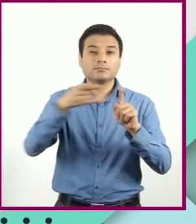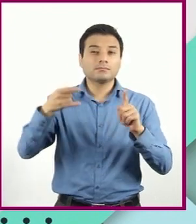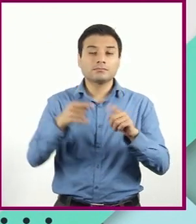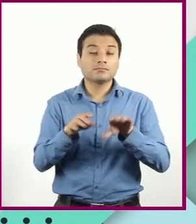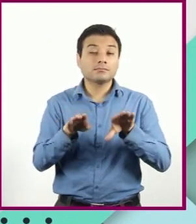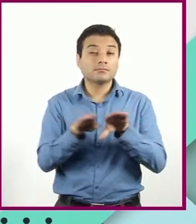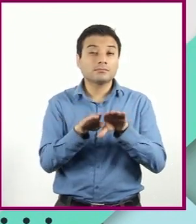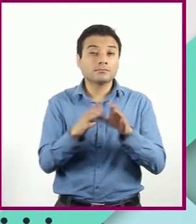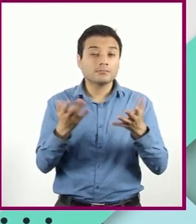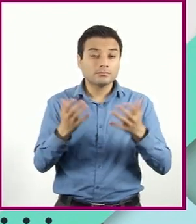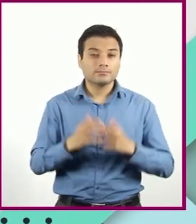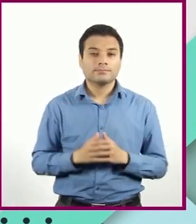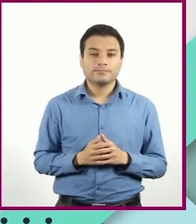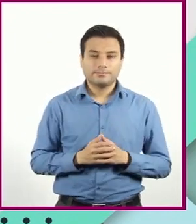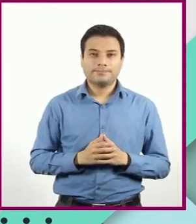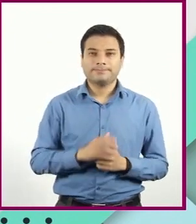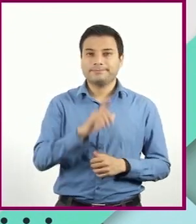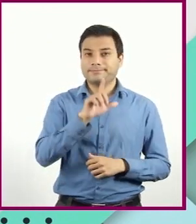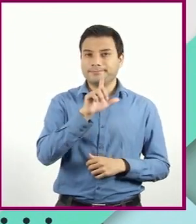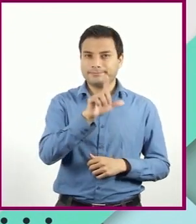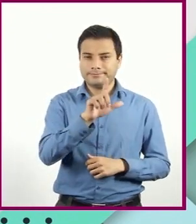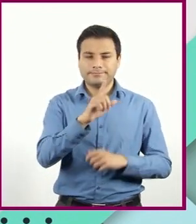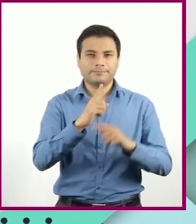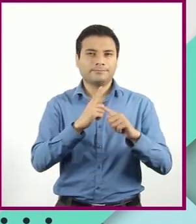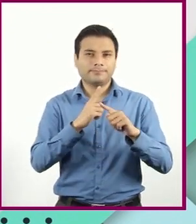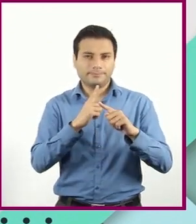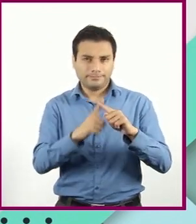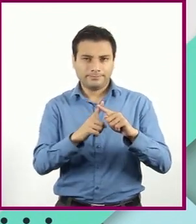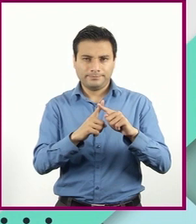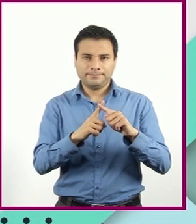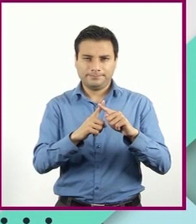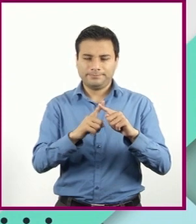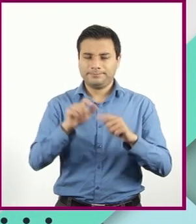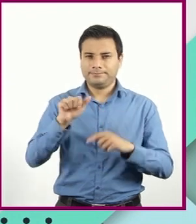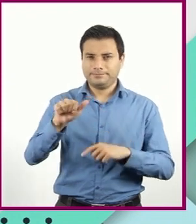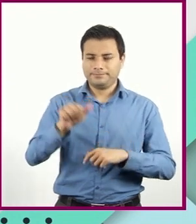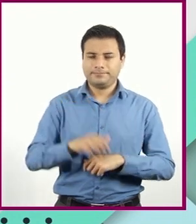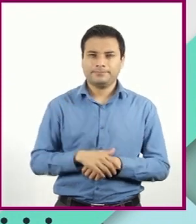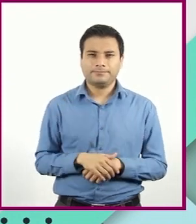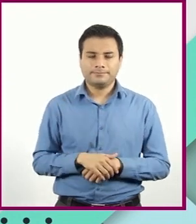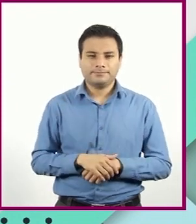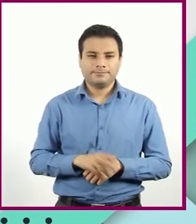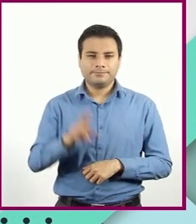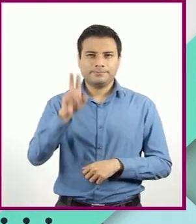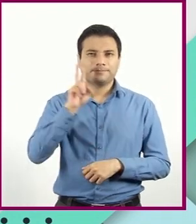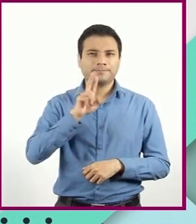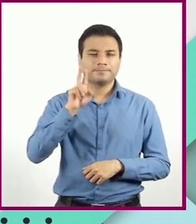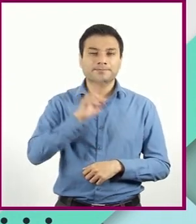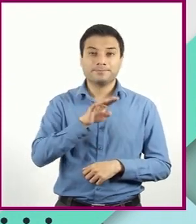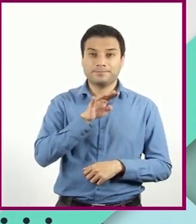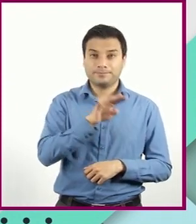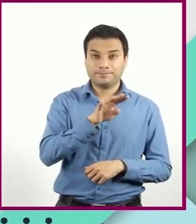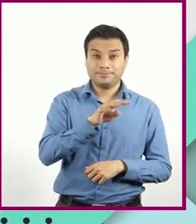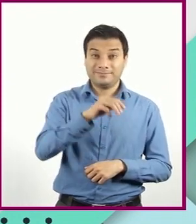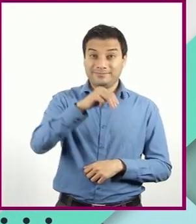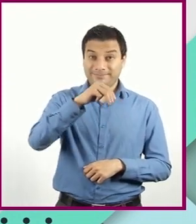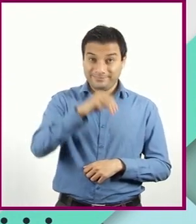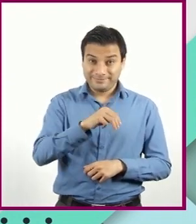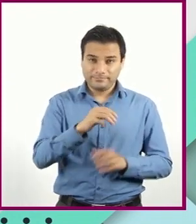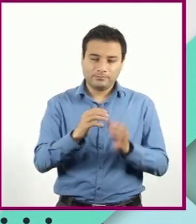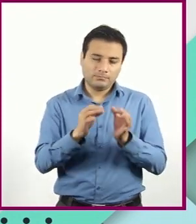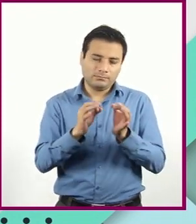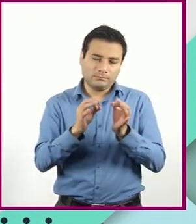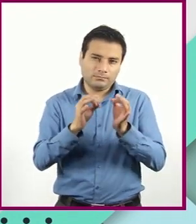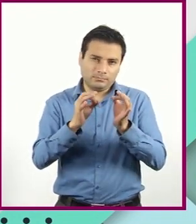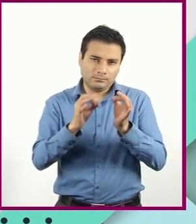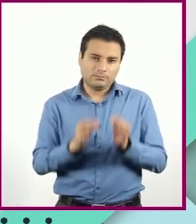el producto del largo por el ancho. En este caso, consideraremos la medida de 19 metros como la medida del